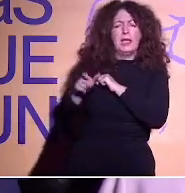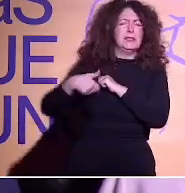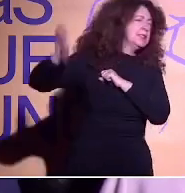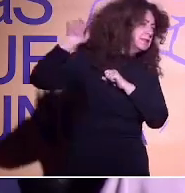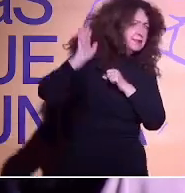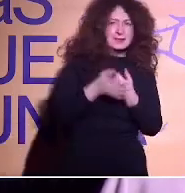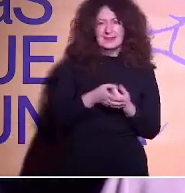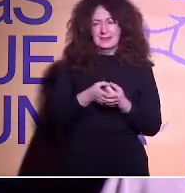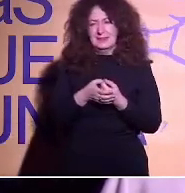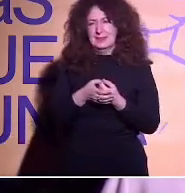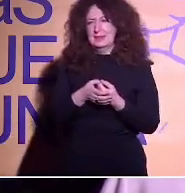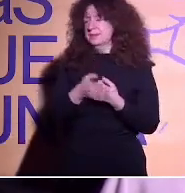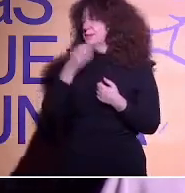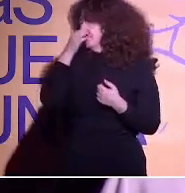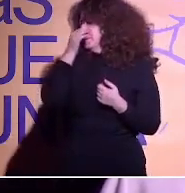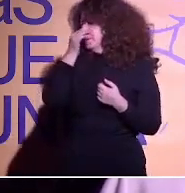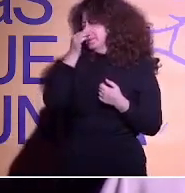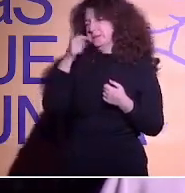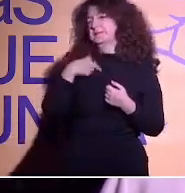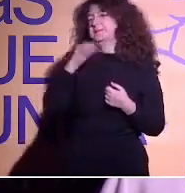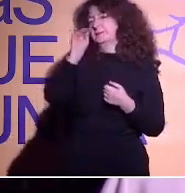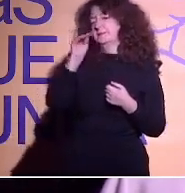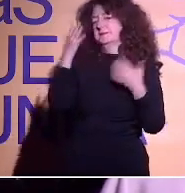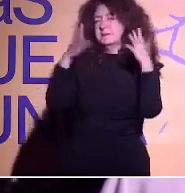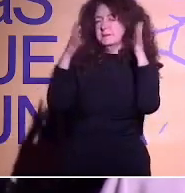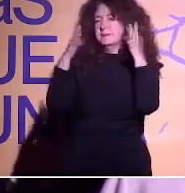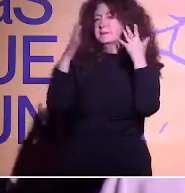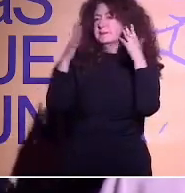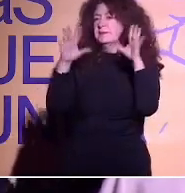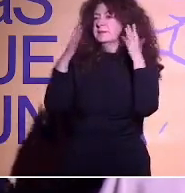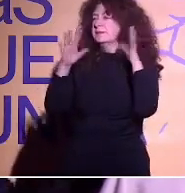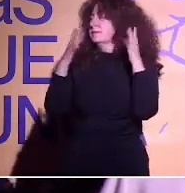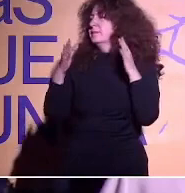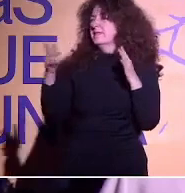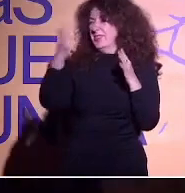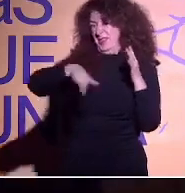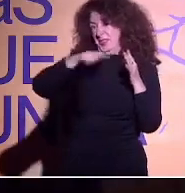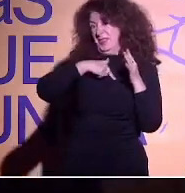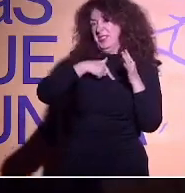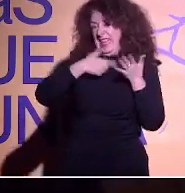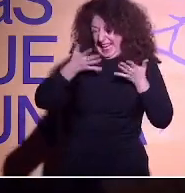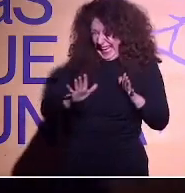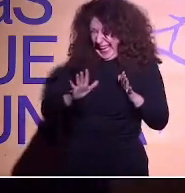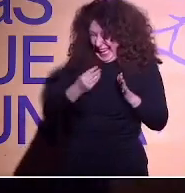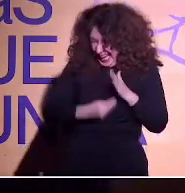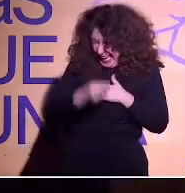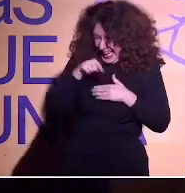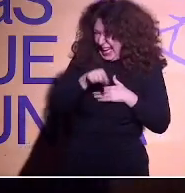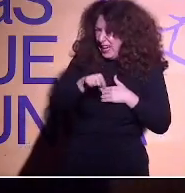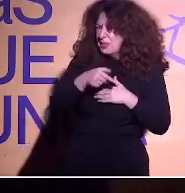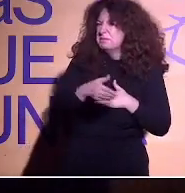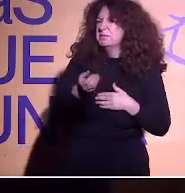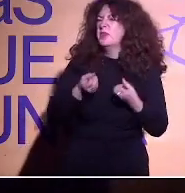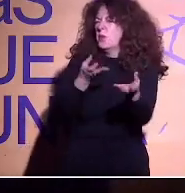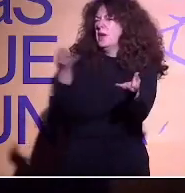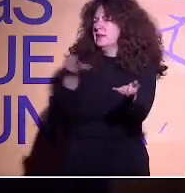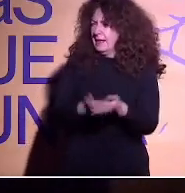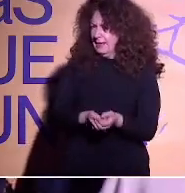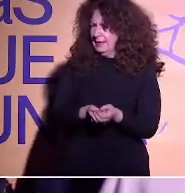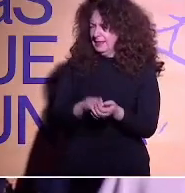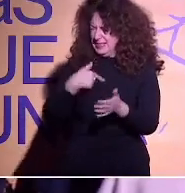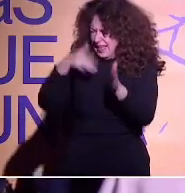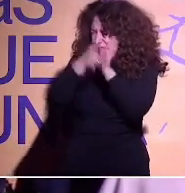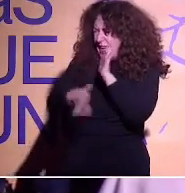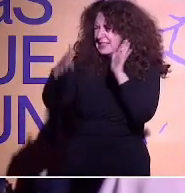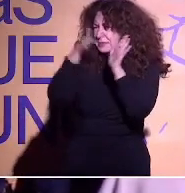espalda pero yo me pregunto más qué les vamos a decir a nuestros hijos y a nuestras hijas cómo